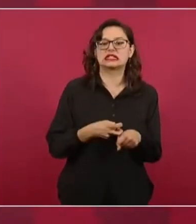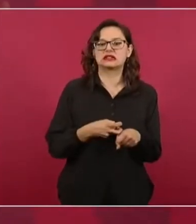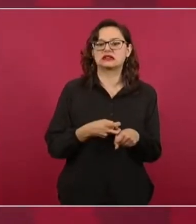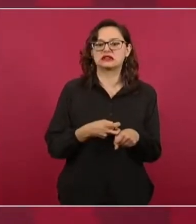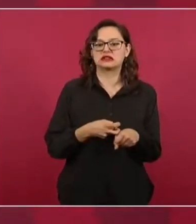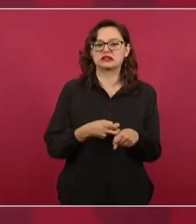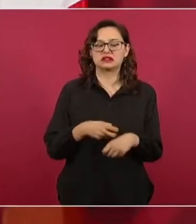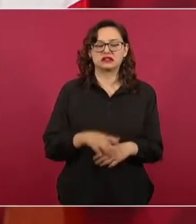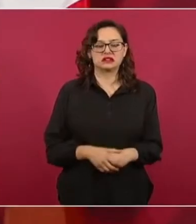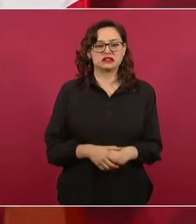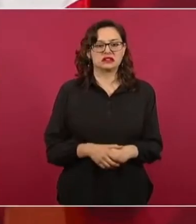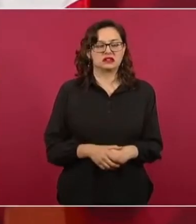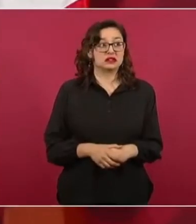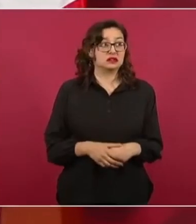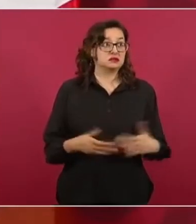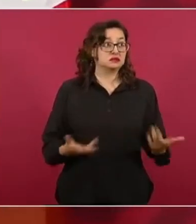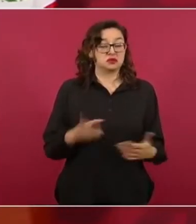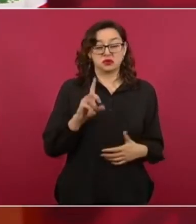ya no López Dóriga, sino